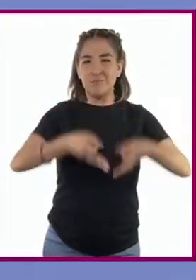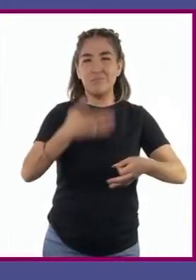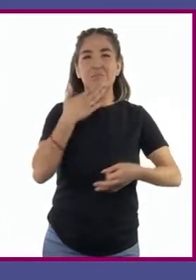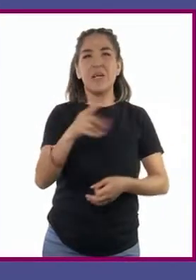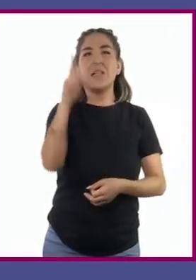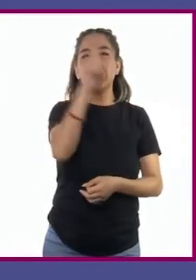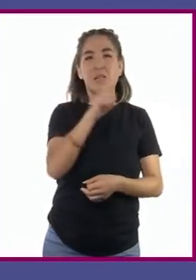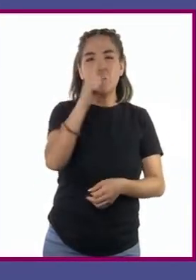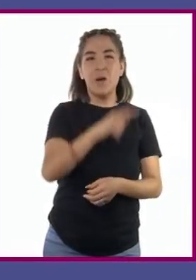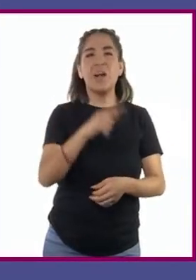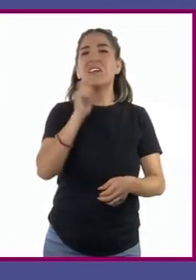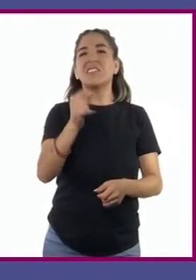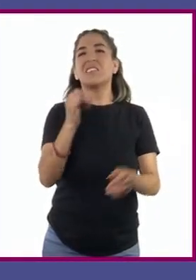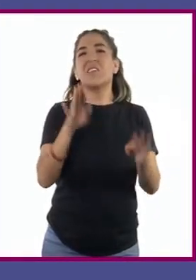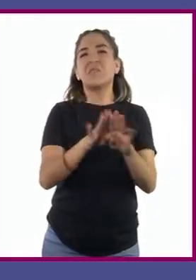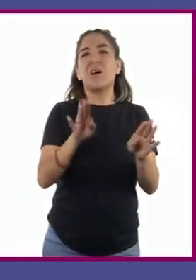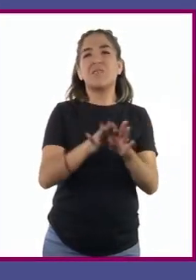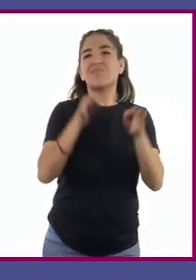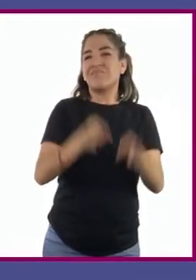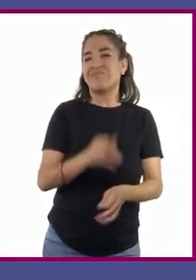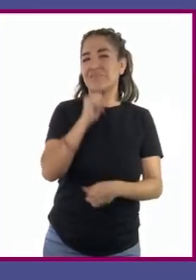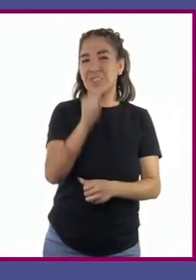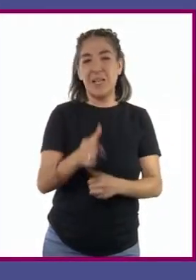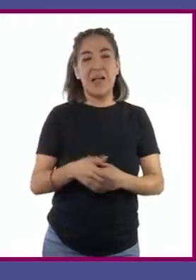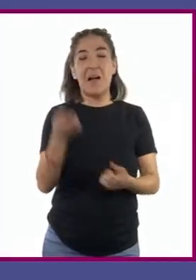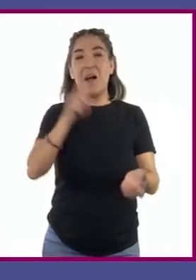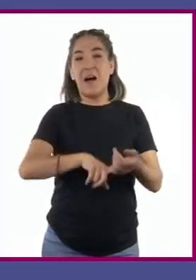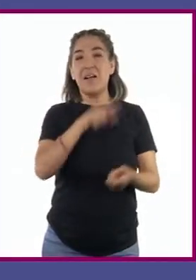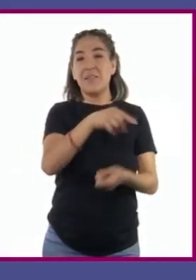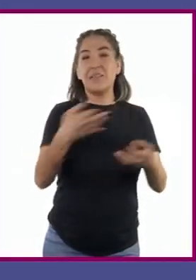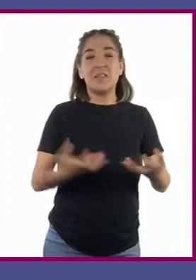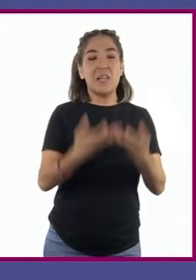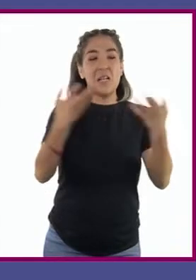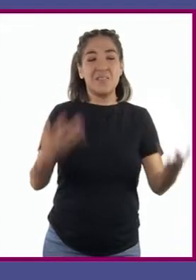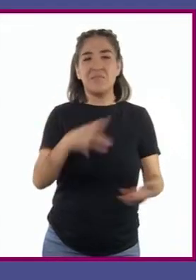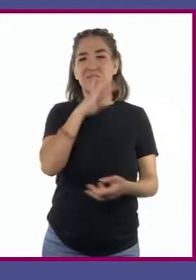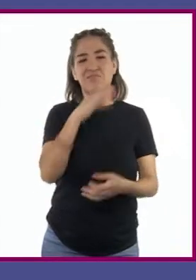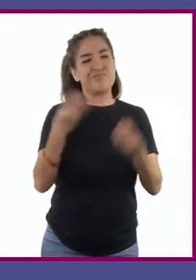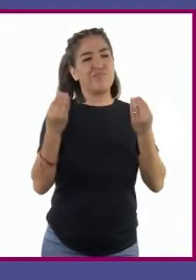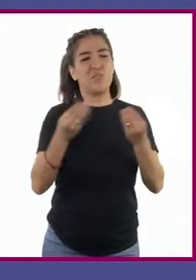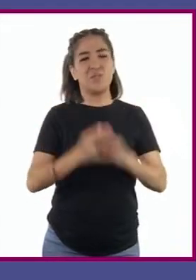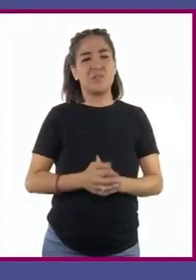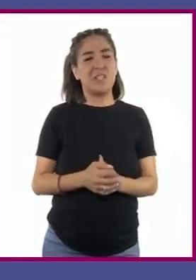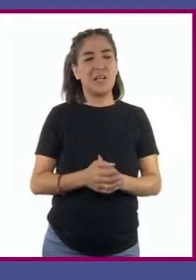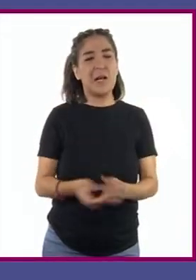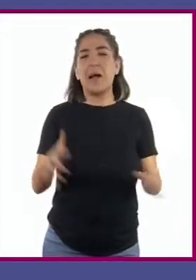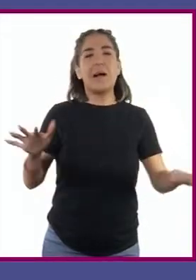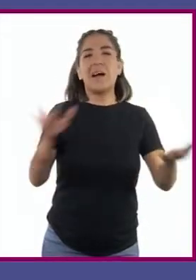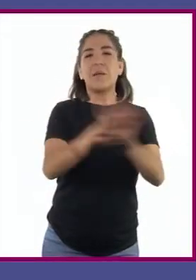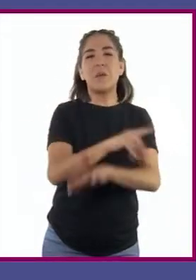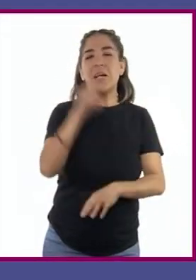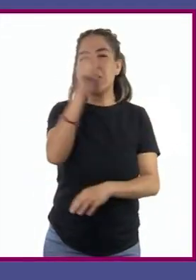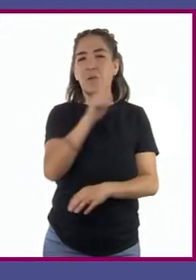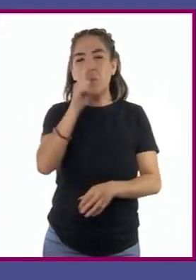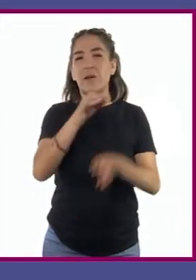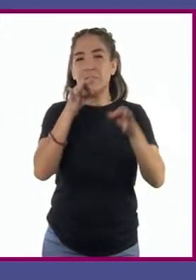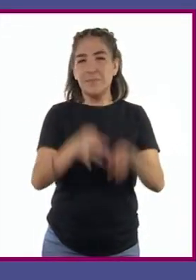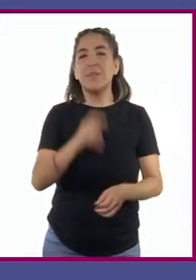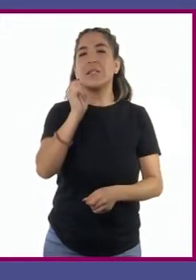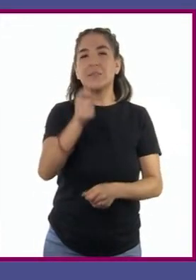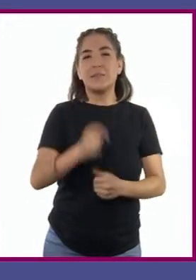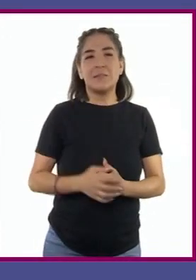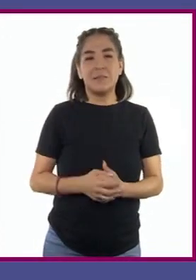lenguaje informal. Tenemos un terreno en nuestra comunidad que contamina un buen. Si lo cambiamos al lenguaje formal, quedaría